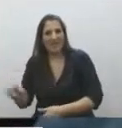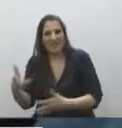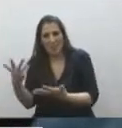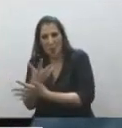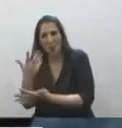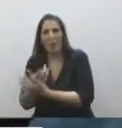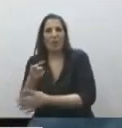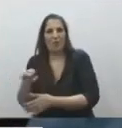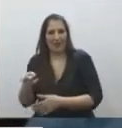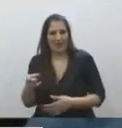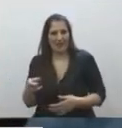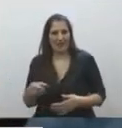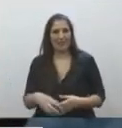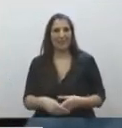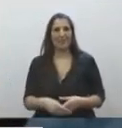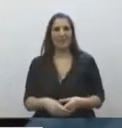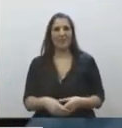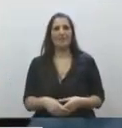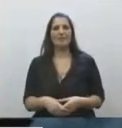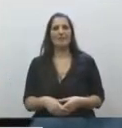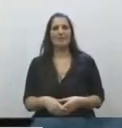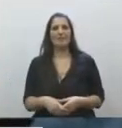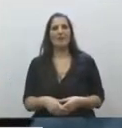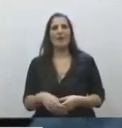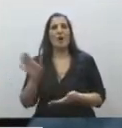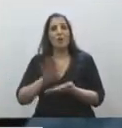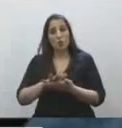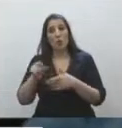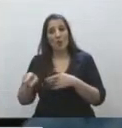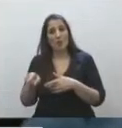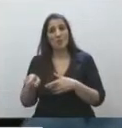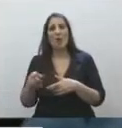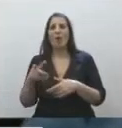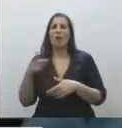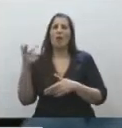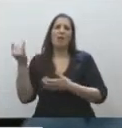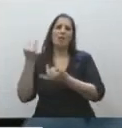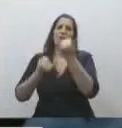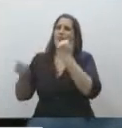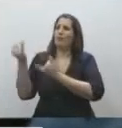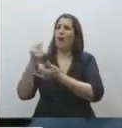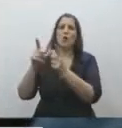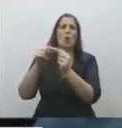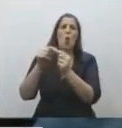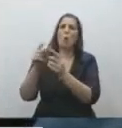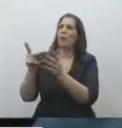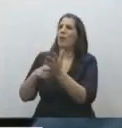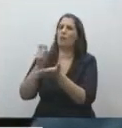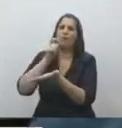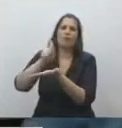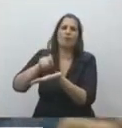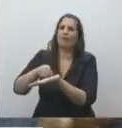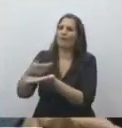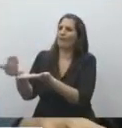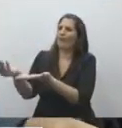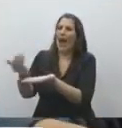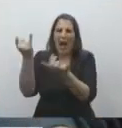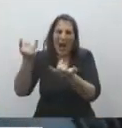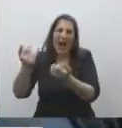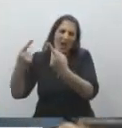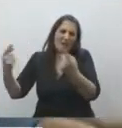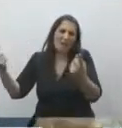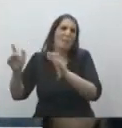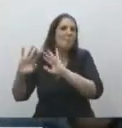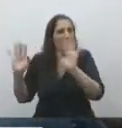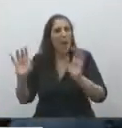toda la sociedad a mirar el tema del aborto, donde nos dividimos, una vez más, los argentinos divididos, ahora entre celestes y verdes, como si